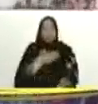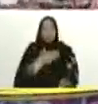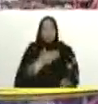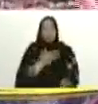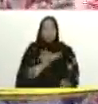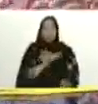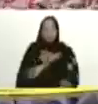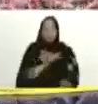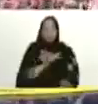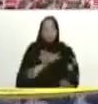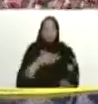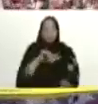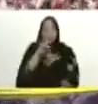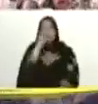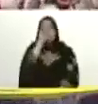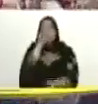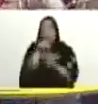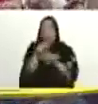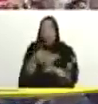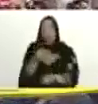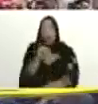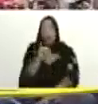Y hoy tenemos retos